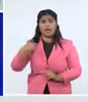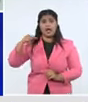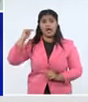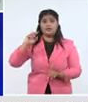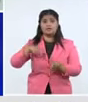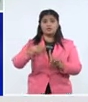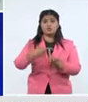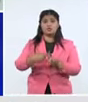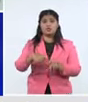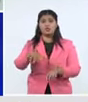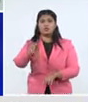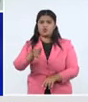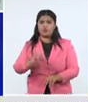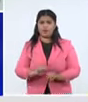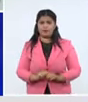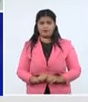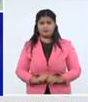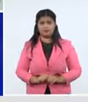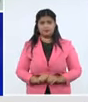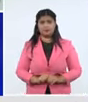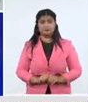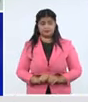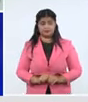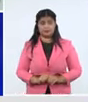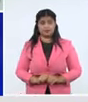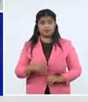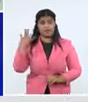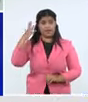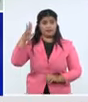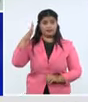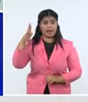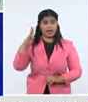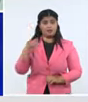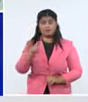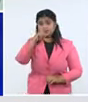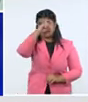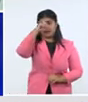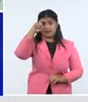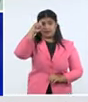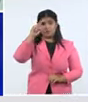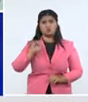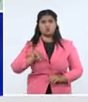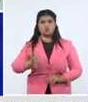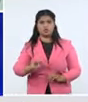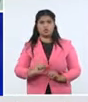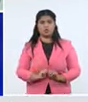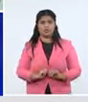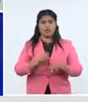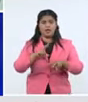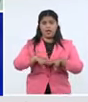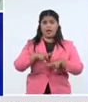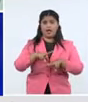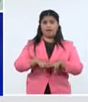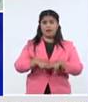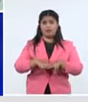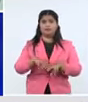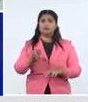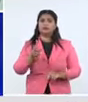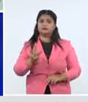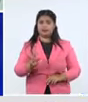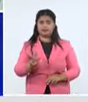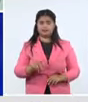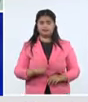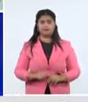el día anterior, 6 de la provincia de Santi Espíritus y 3 de la provincia de La